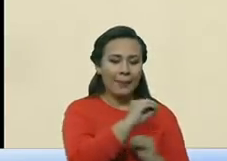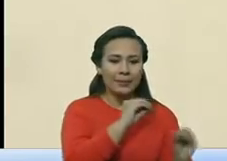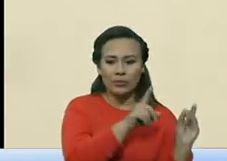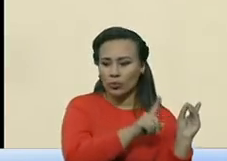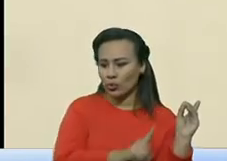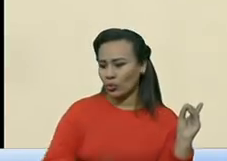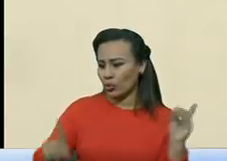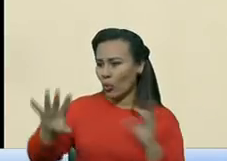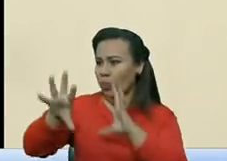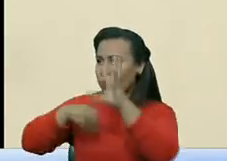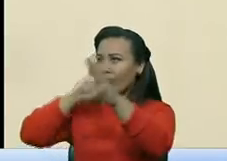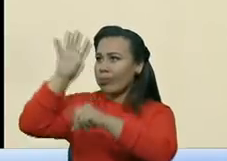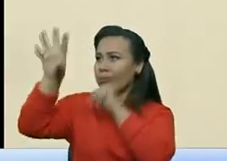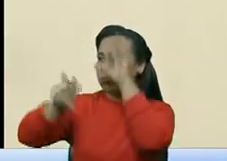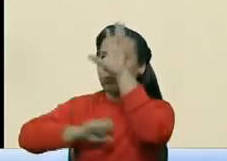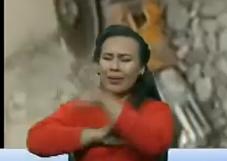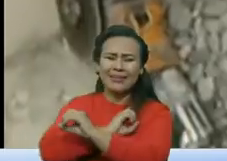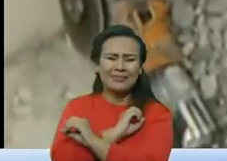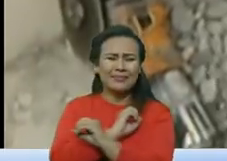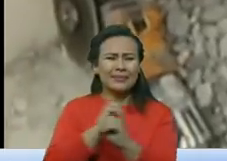entramos, a qué hora salíamos.